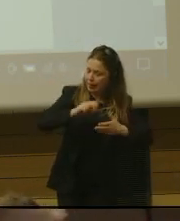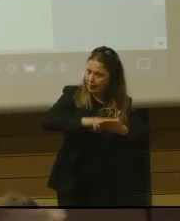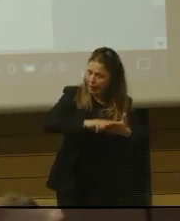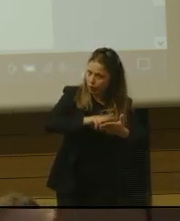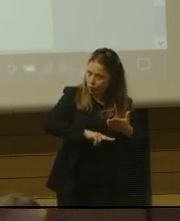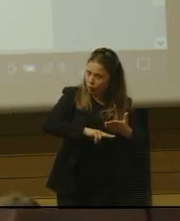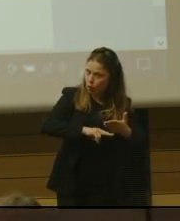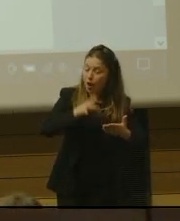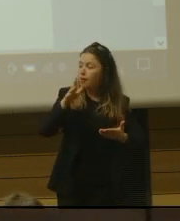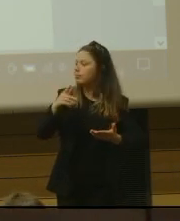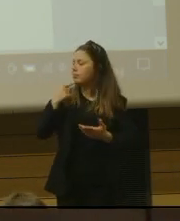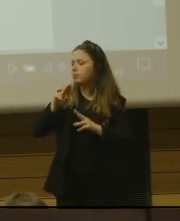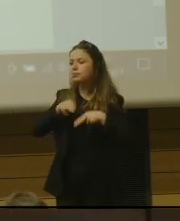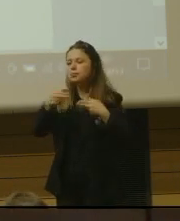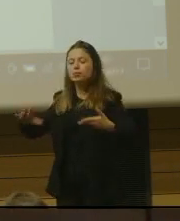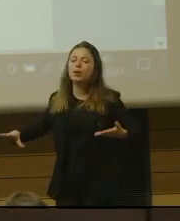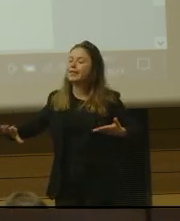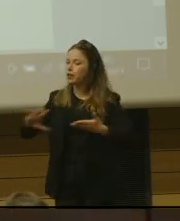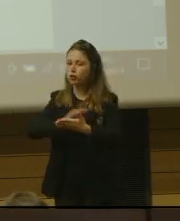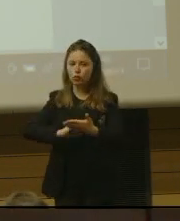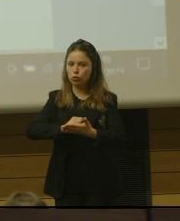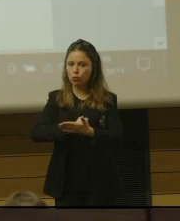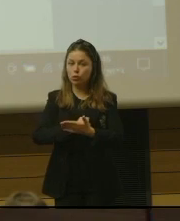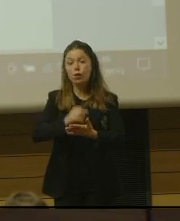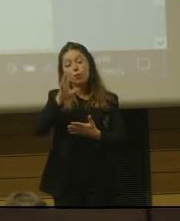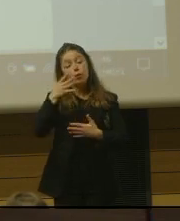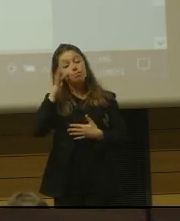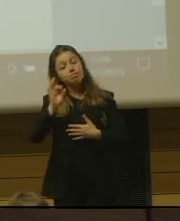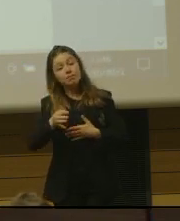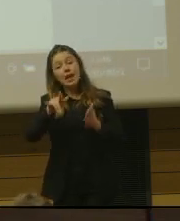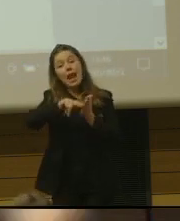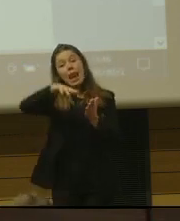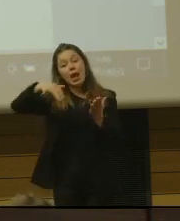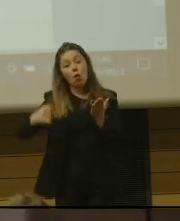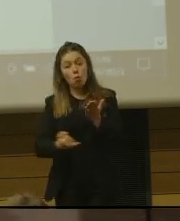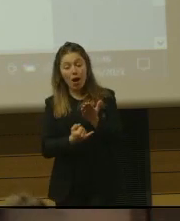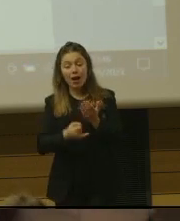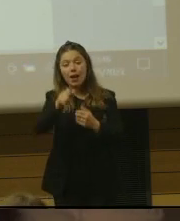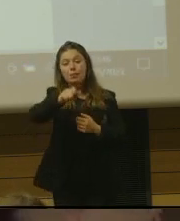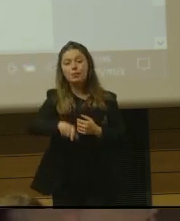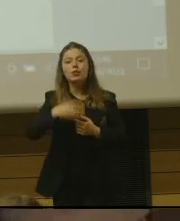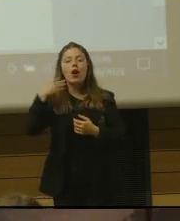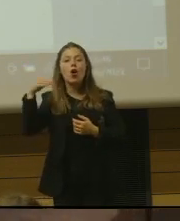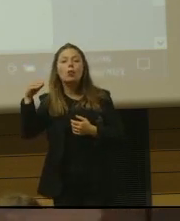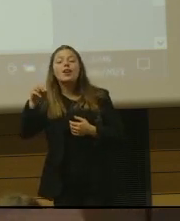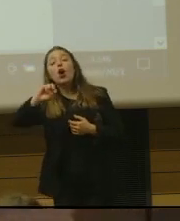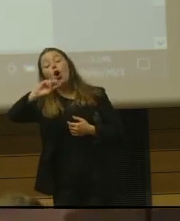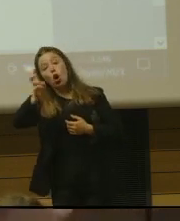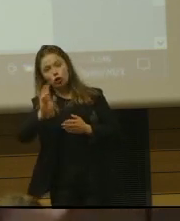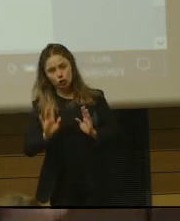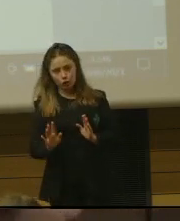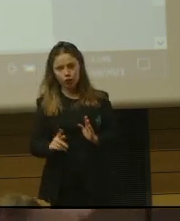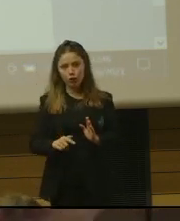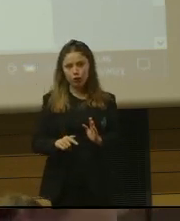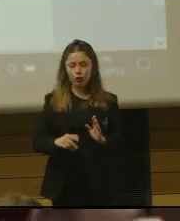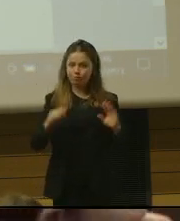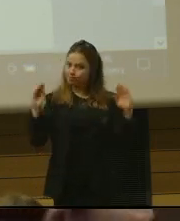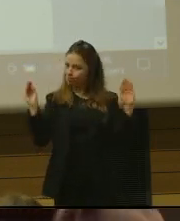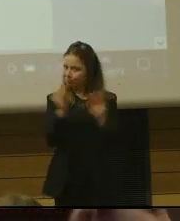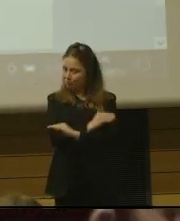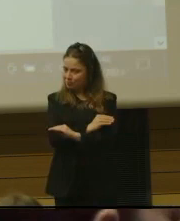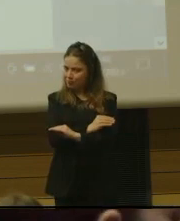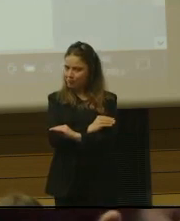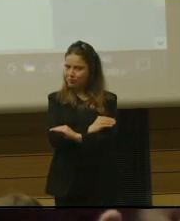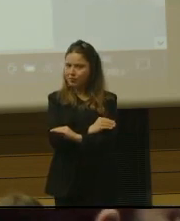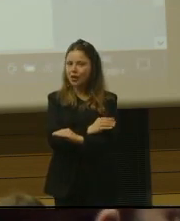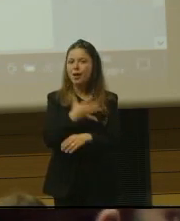personas. Porque también es cierto que el lenguaje de los jóvenes es otro. Es otro, no les hablemos